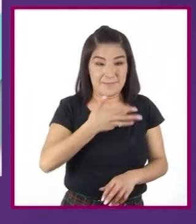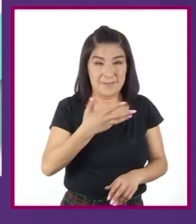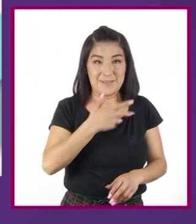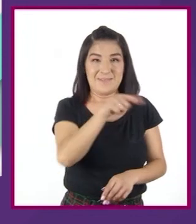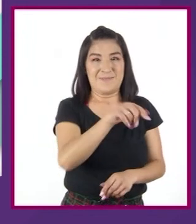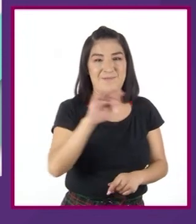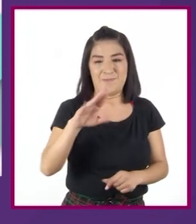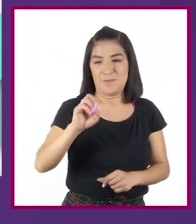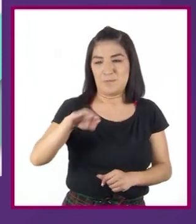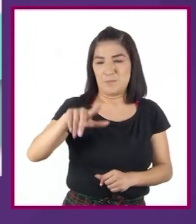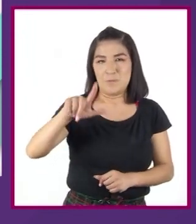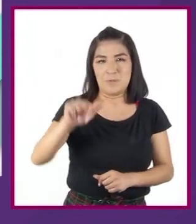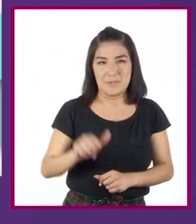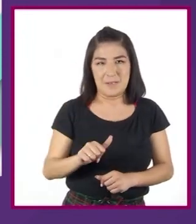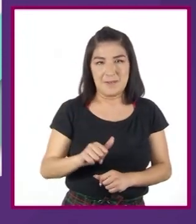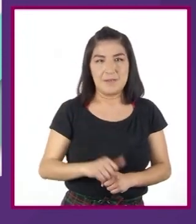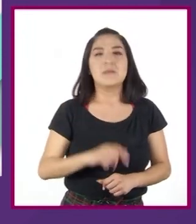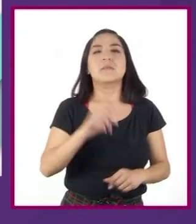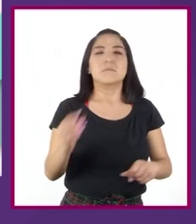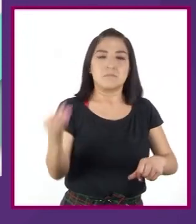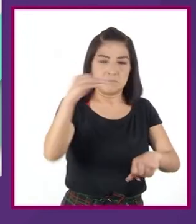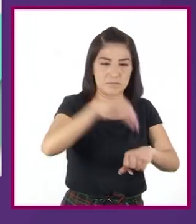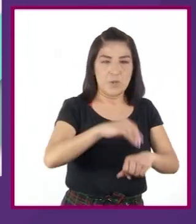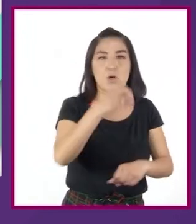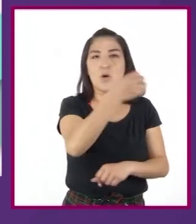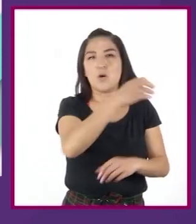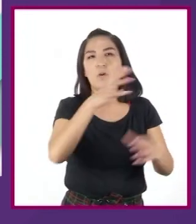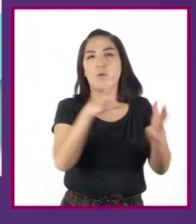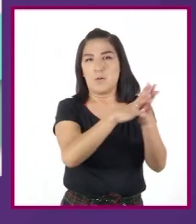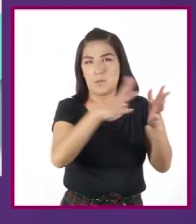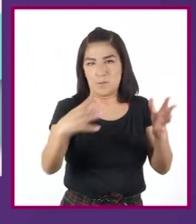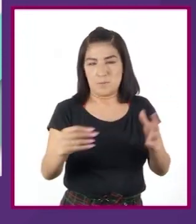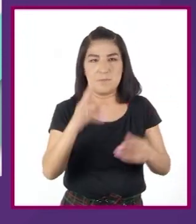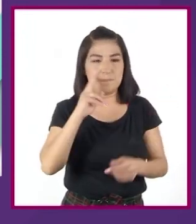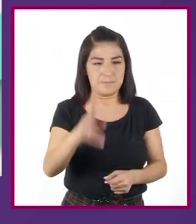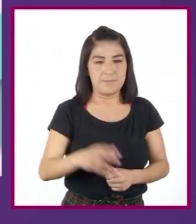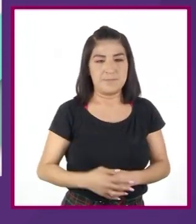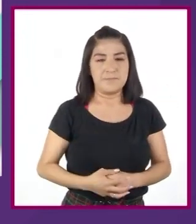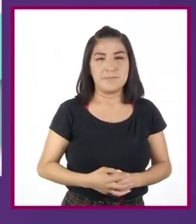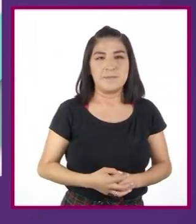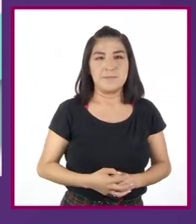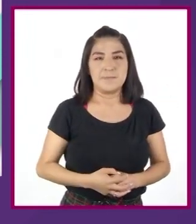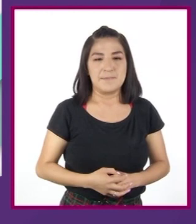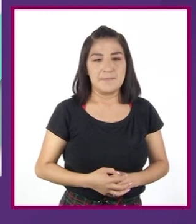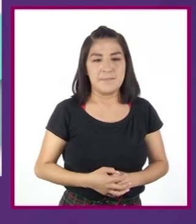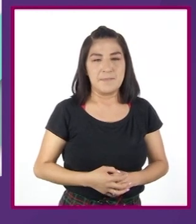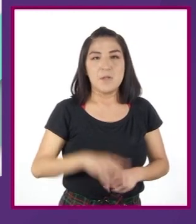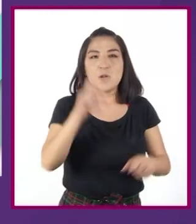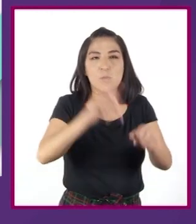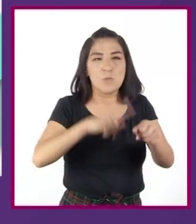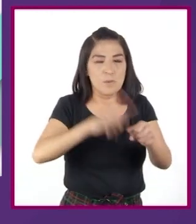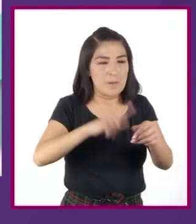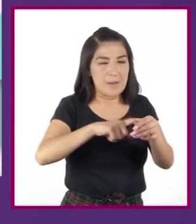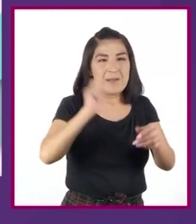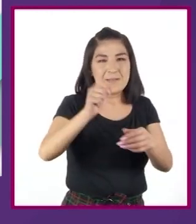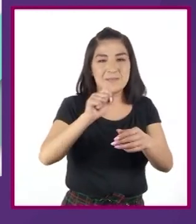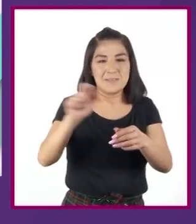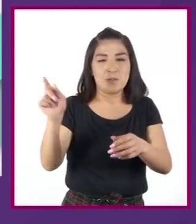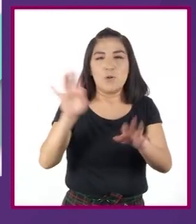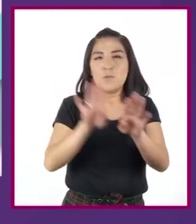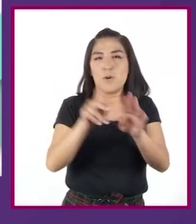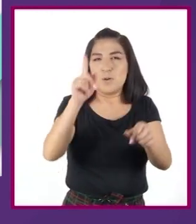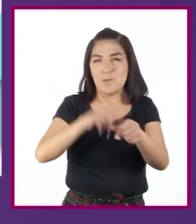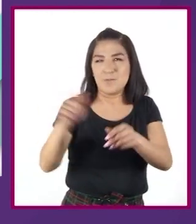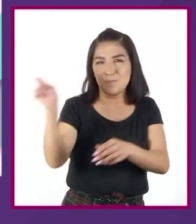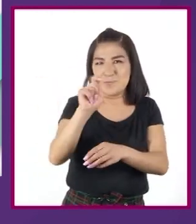fórmulas, procederemos a copiarlas de la siguiente forma. Sombreamos las 3 celdas anteriores que contienen